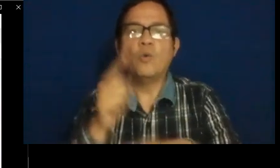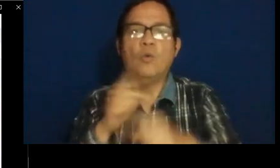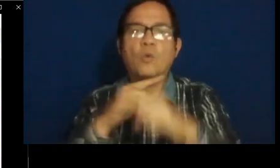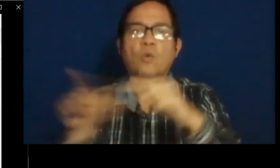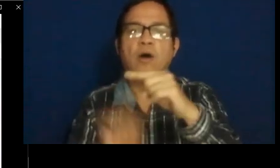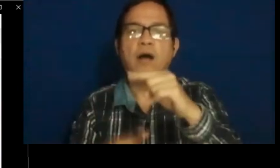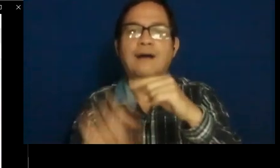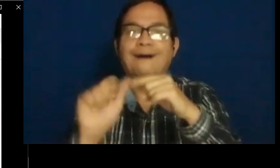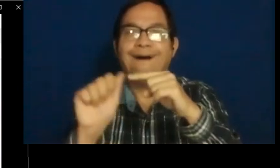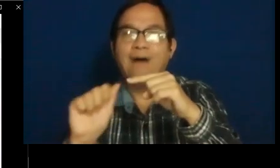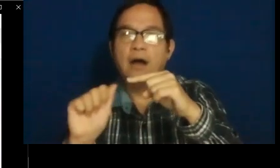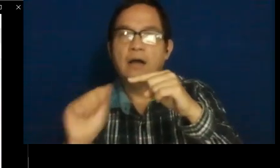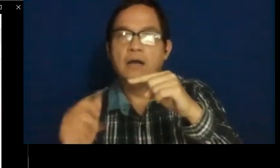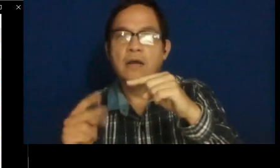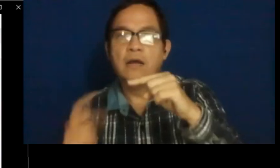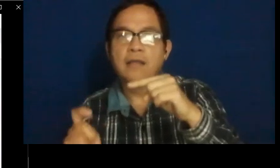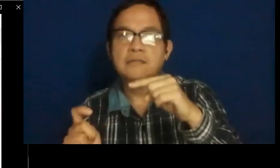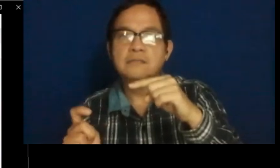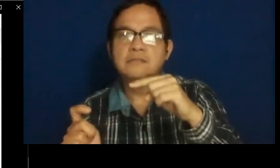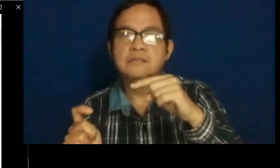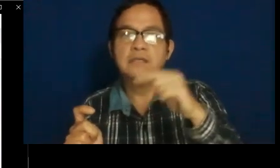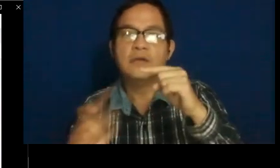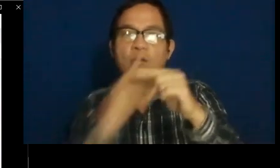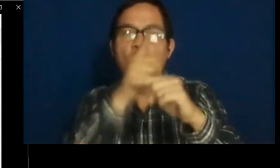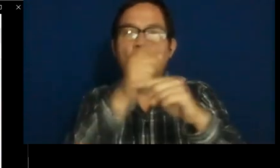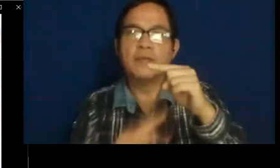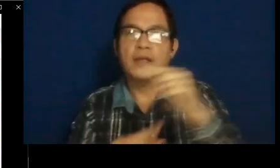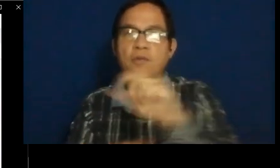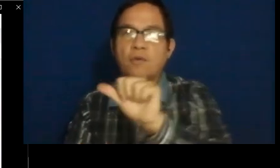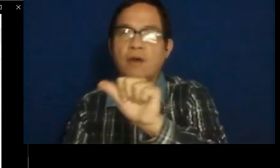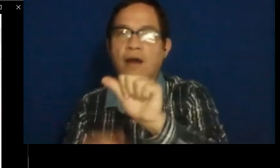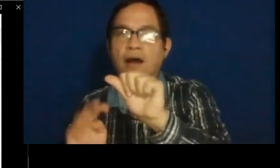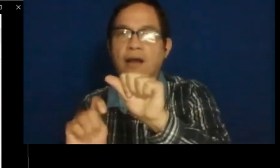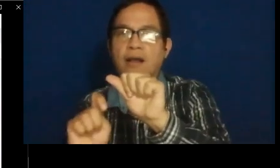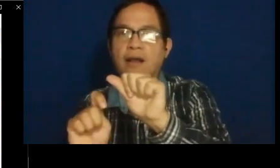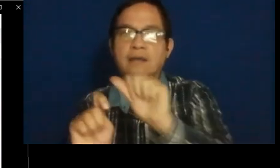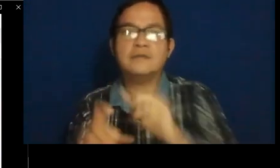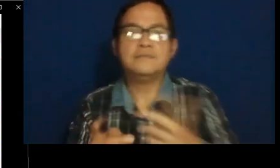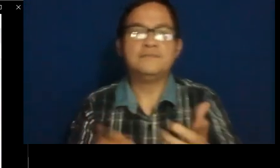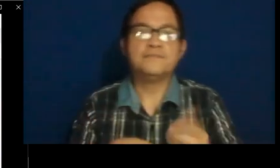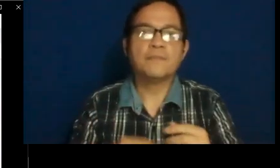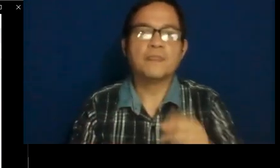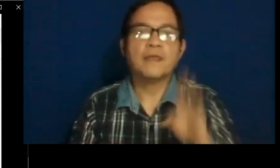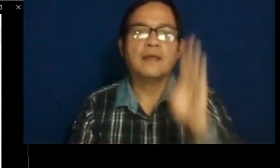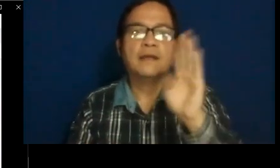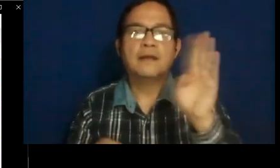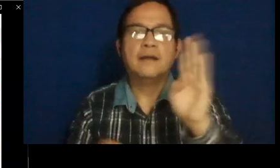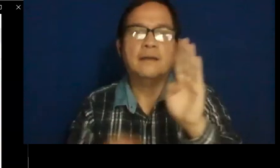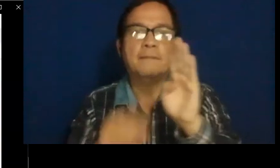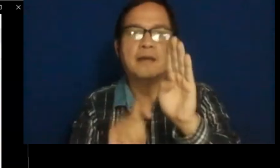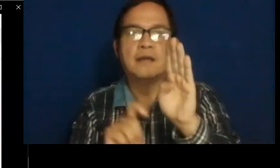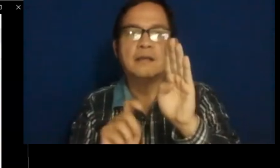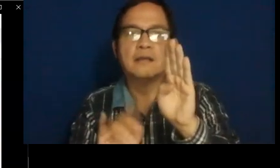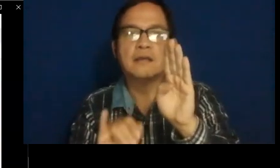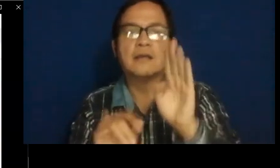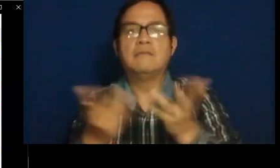de a sub x. Estos datos que les acabo de decir, repito, un medio de a sub x, b sub x y x